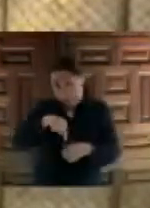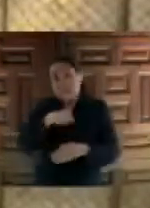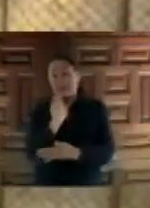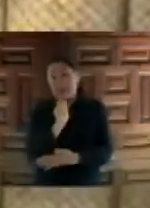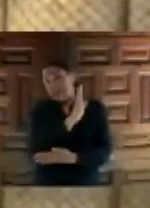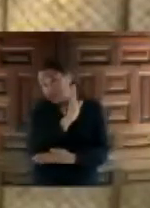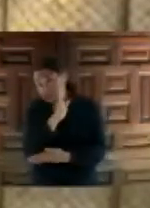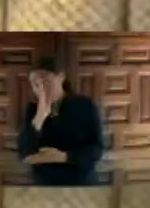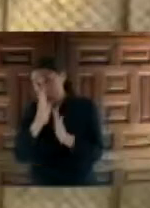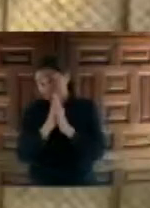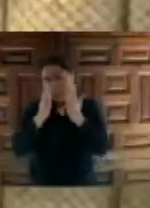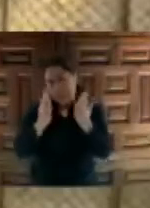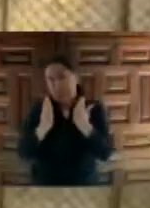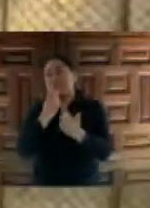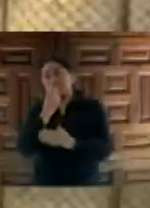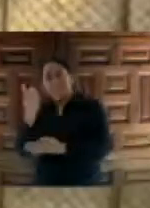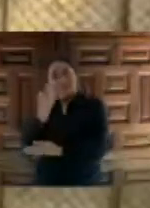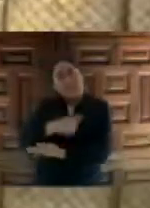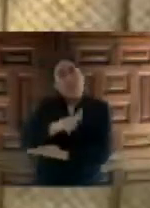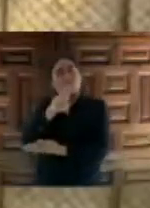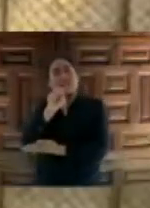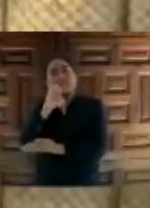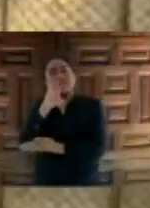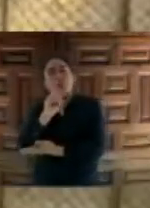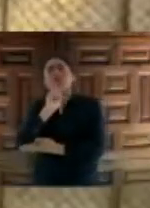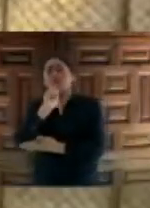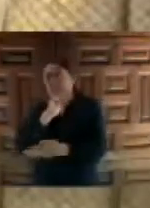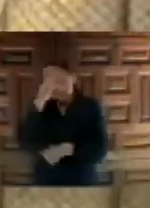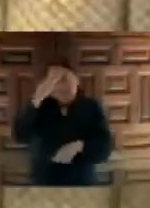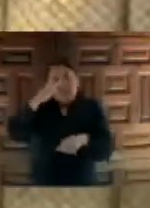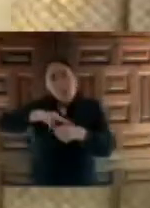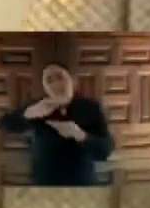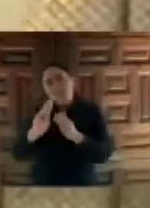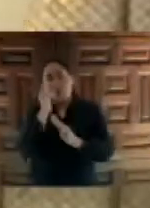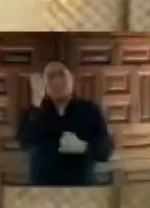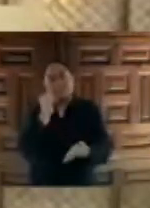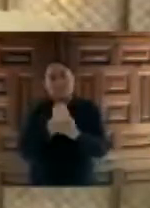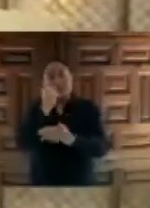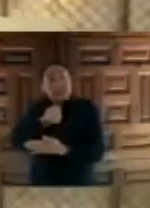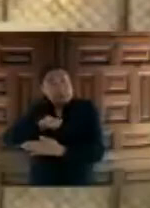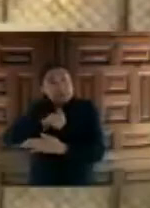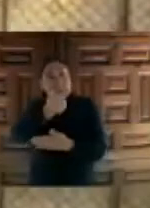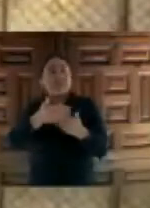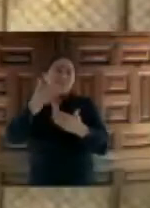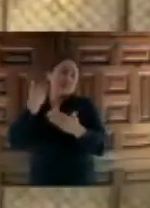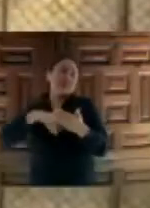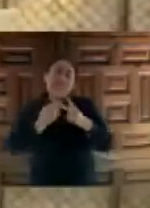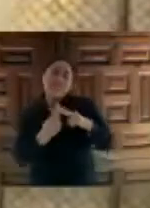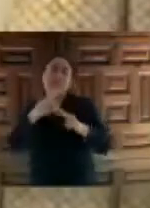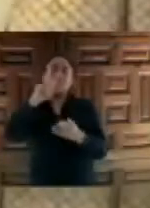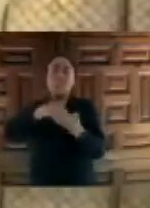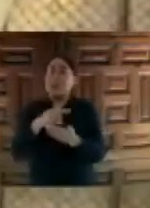ha sido incluida por la UNESCO como Memoria del Mundo y fue denominada así en el año de